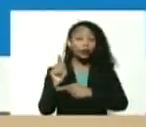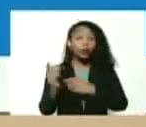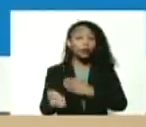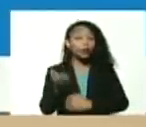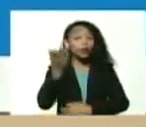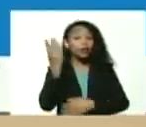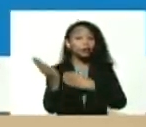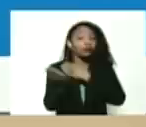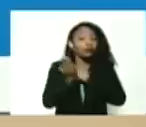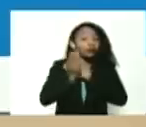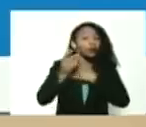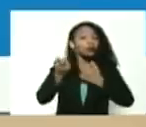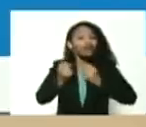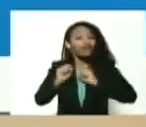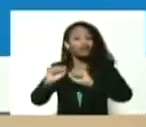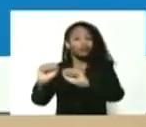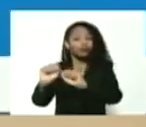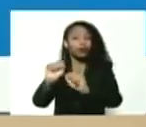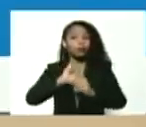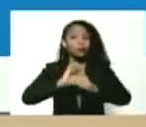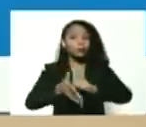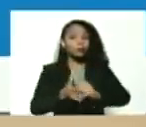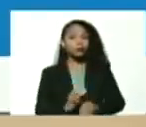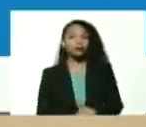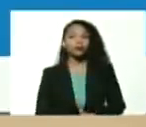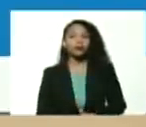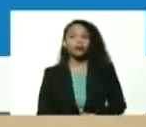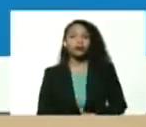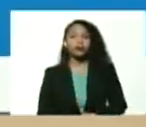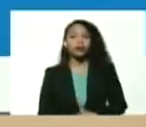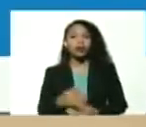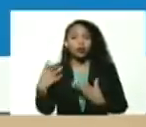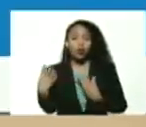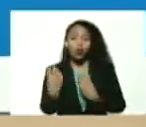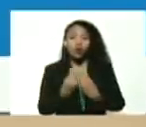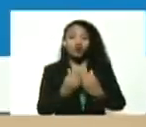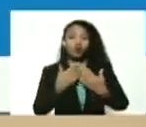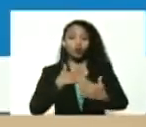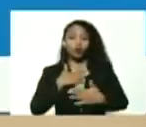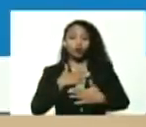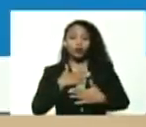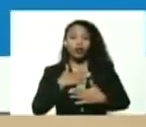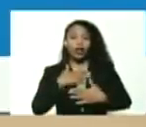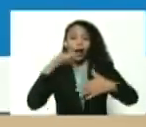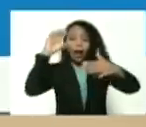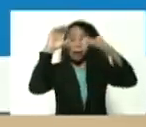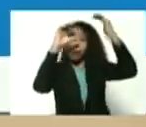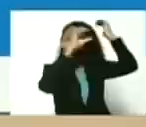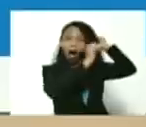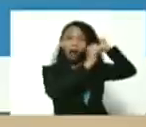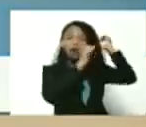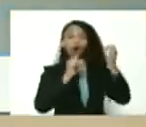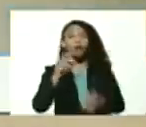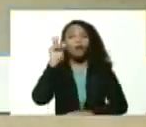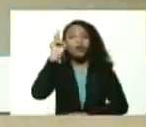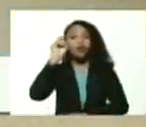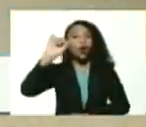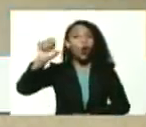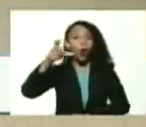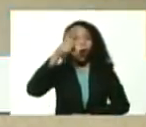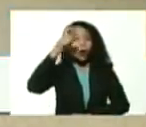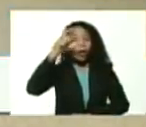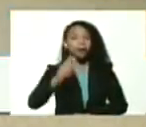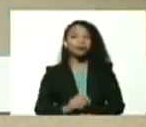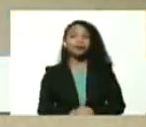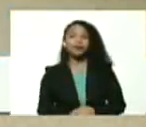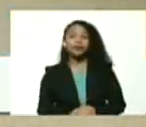protegernos del COVID-19. Bueno, me acompaña el canciller de la República, el profesor Jorge Arriaza,